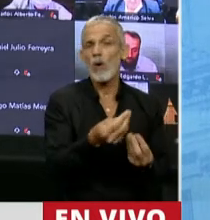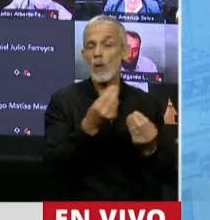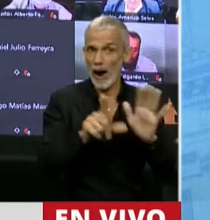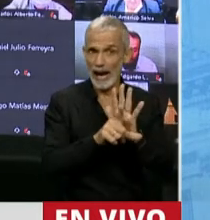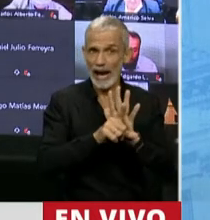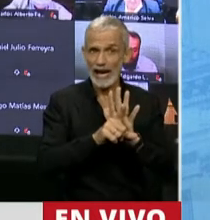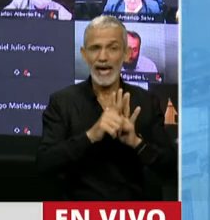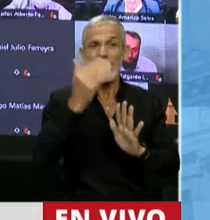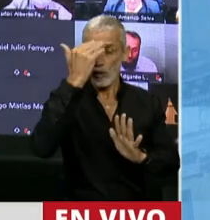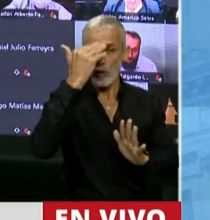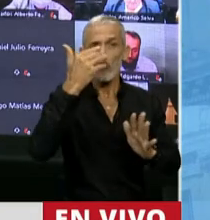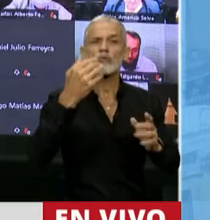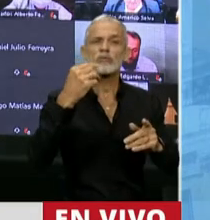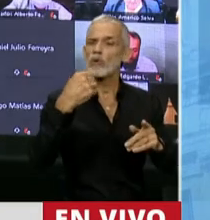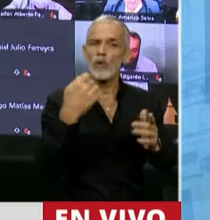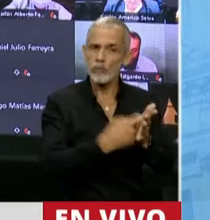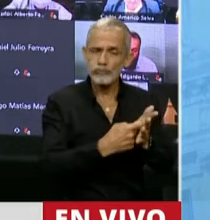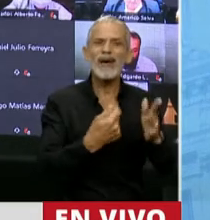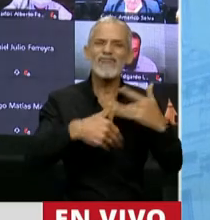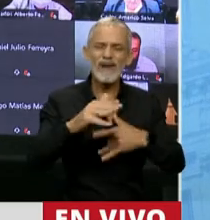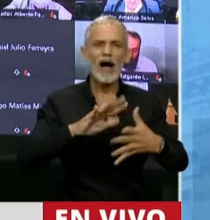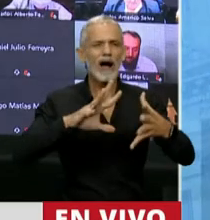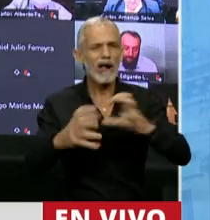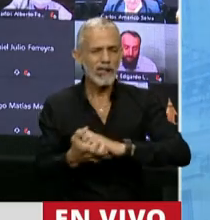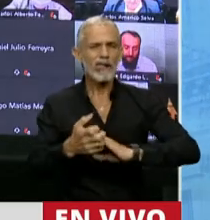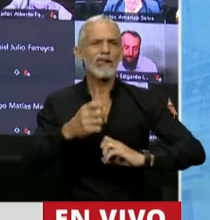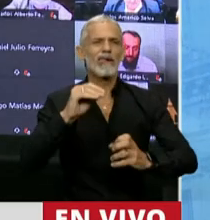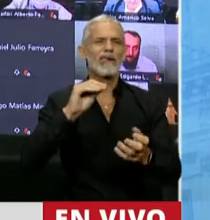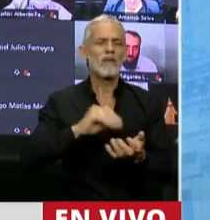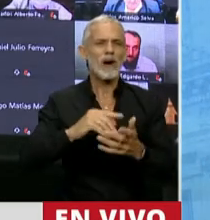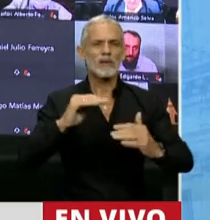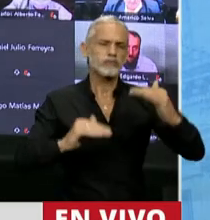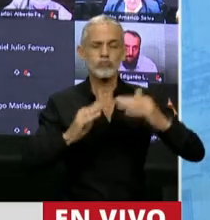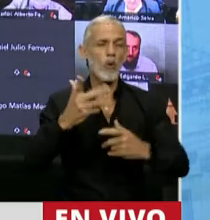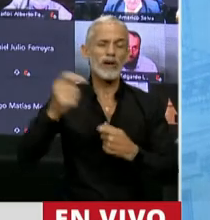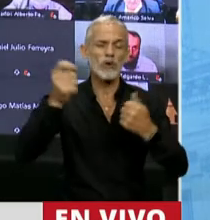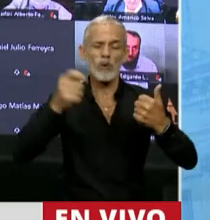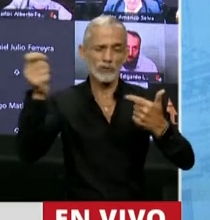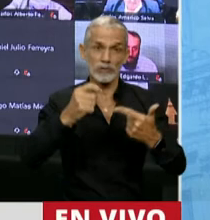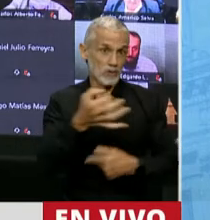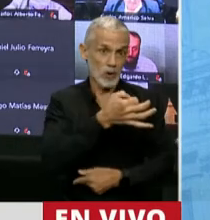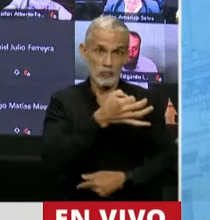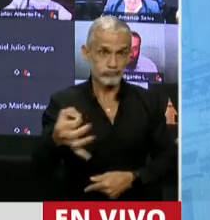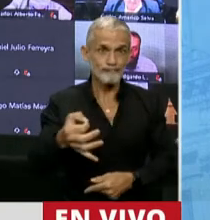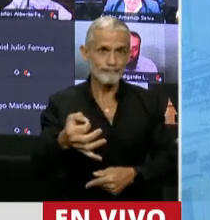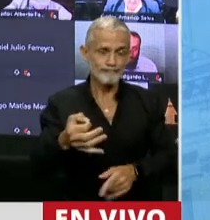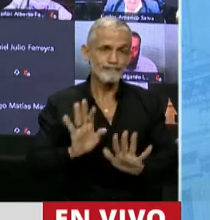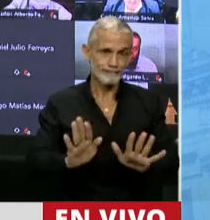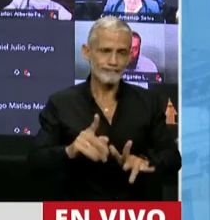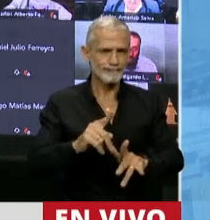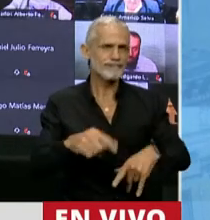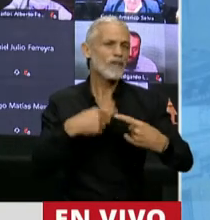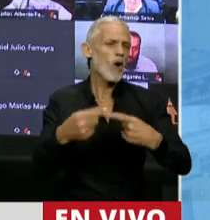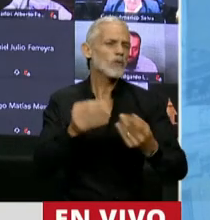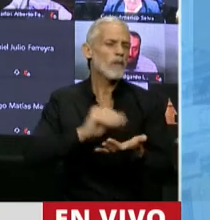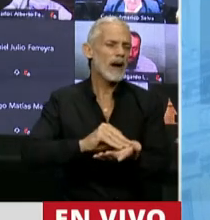ley era inconstitucional y que iba a producir nuevamente gran litigiosidad, hecho que ocurrió. Continúa con